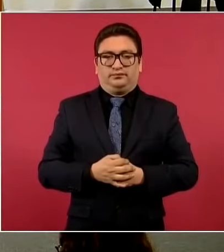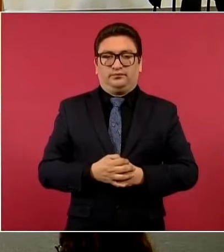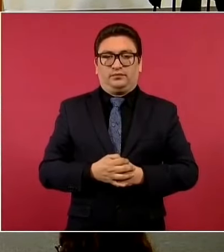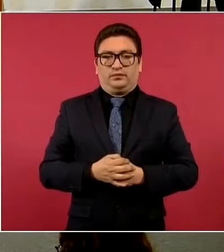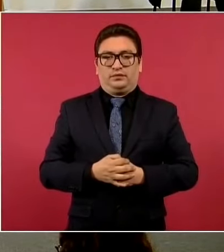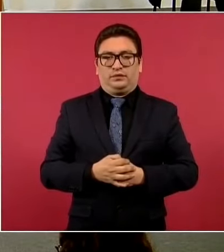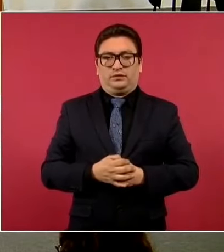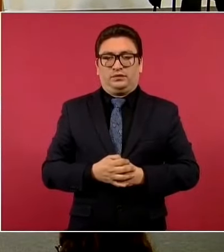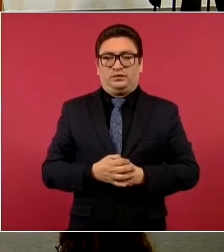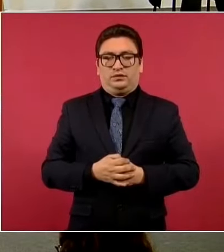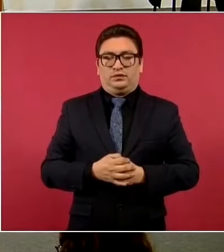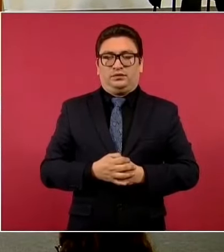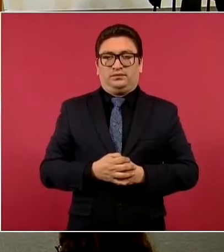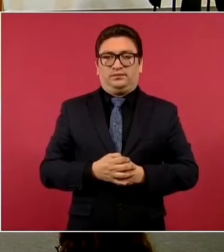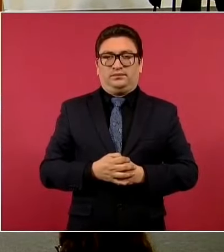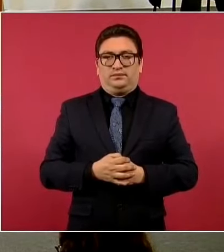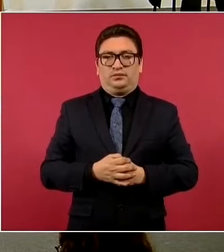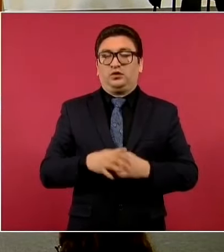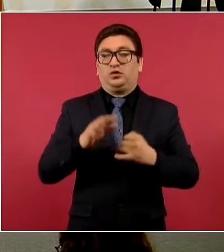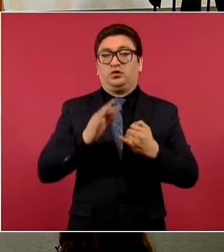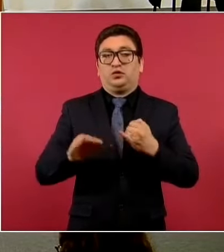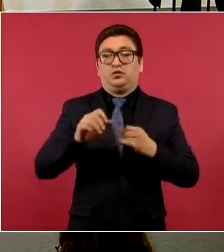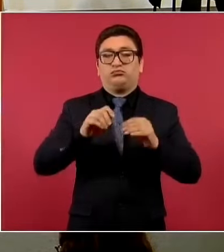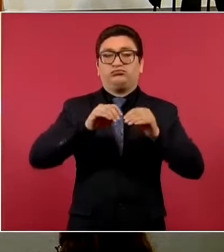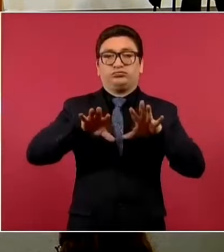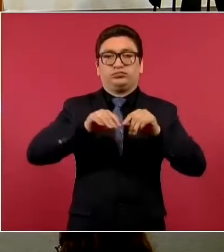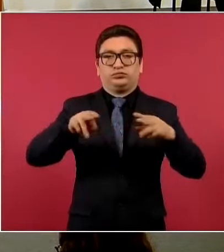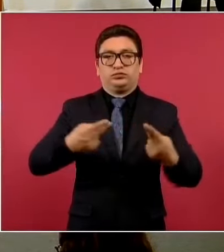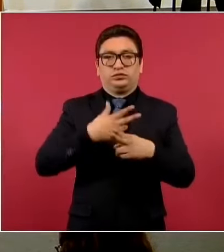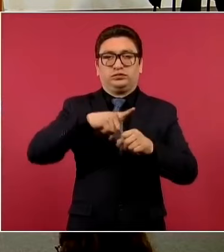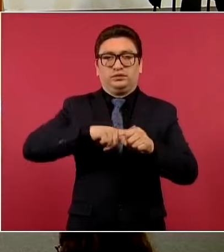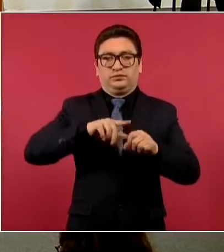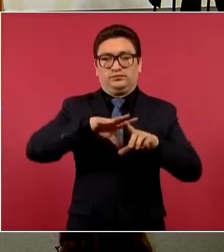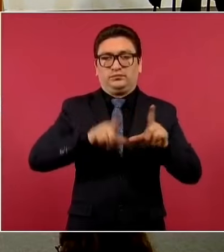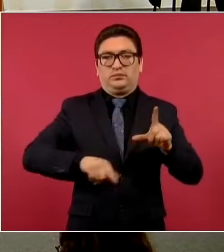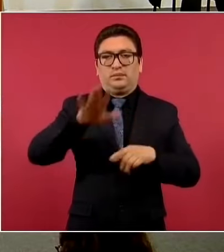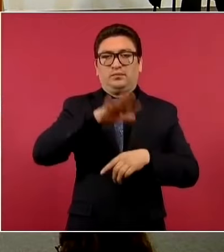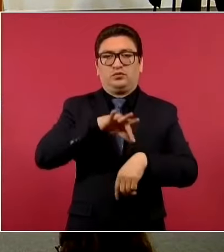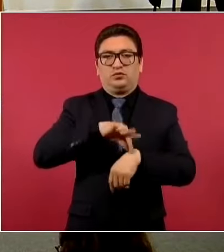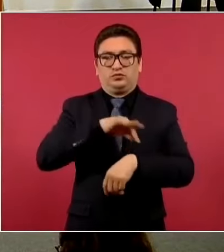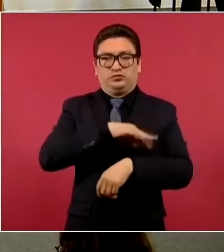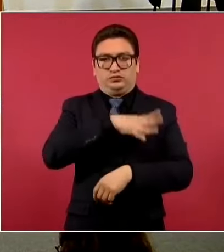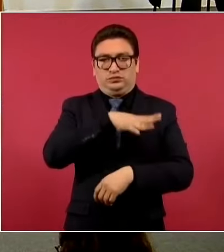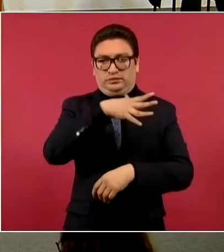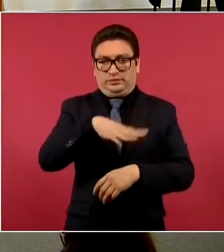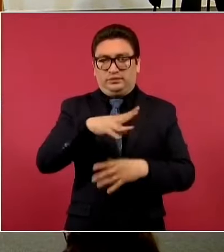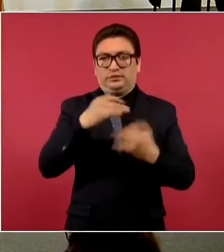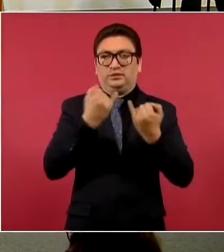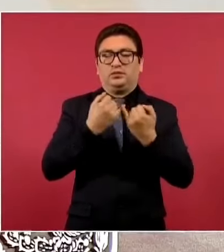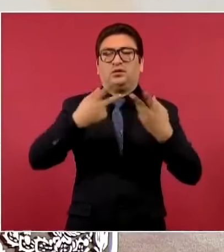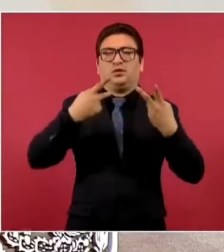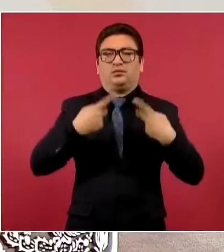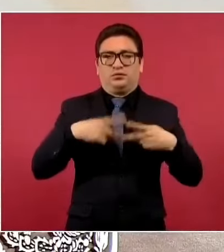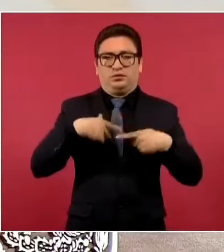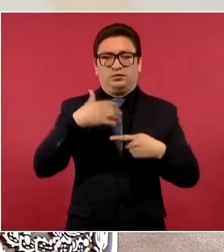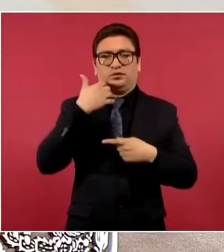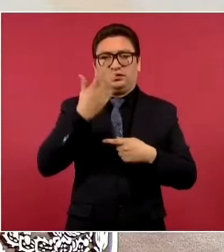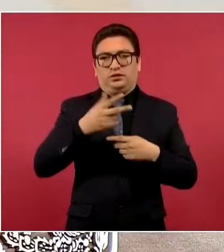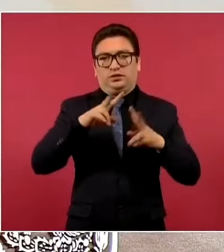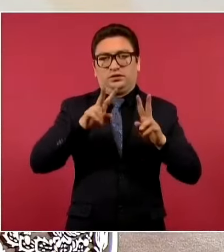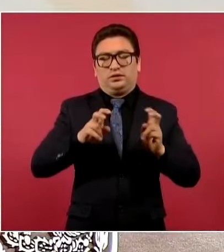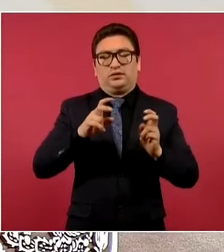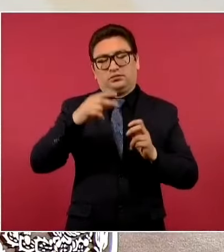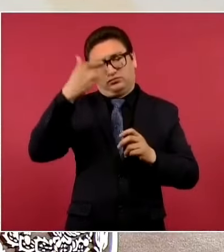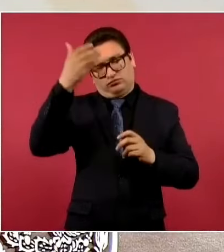último, tuvimos una convocatoria nacional, esta para médicos generales y también para personal de